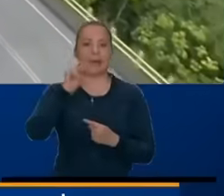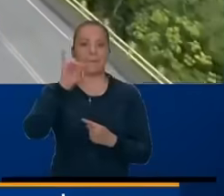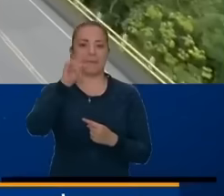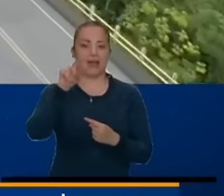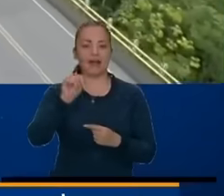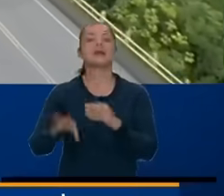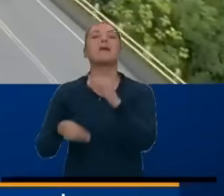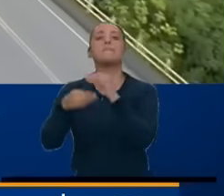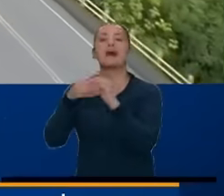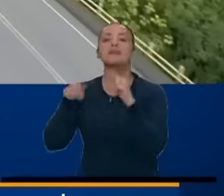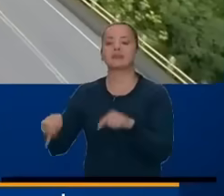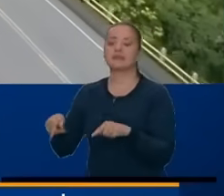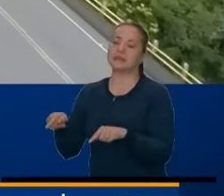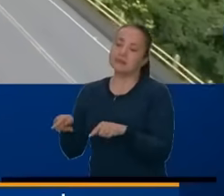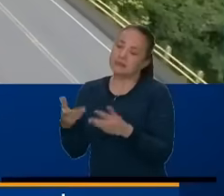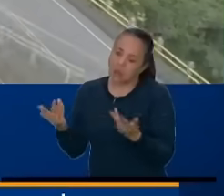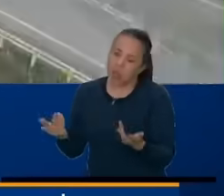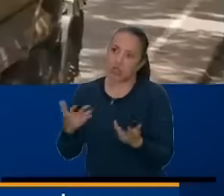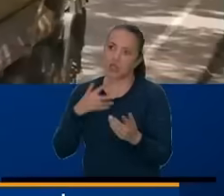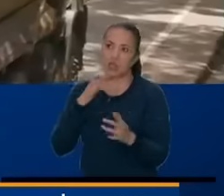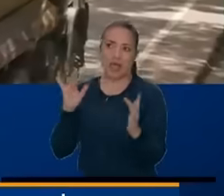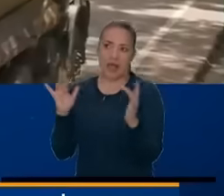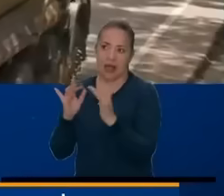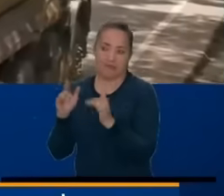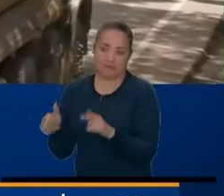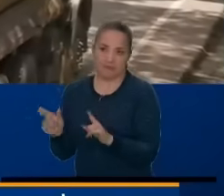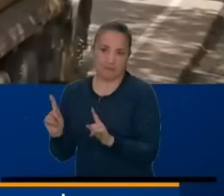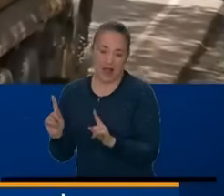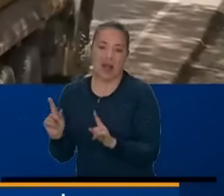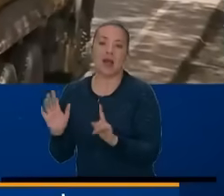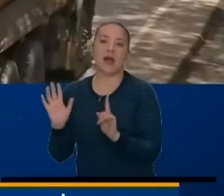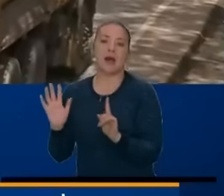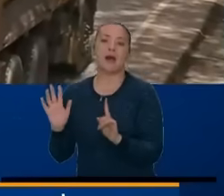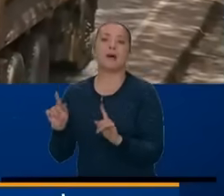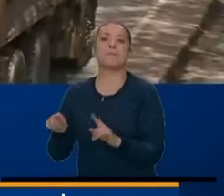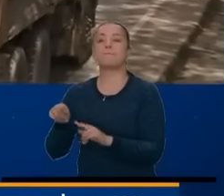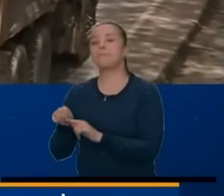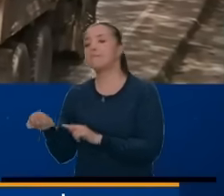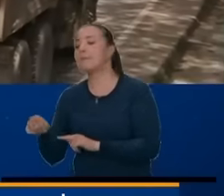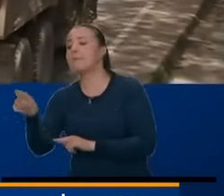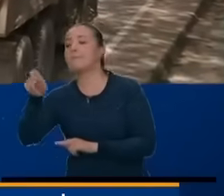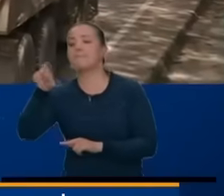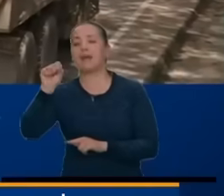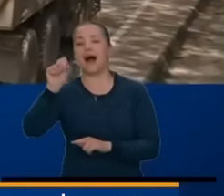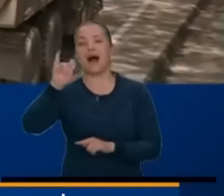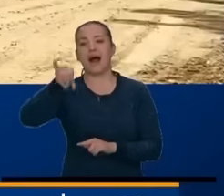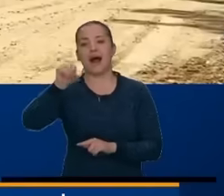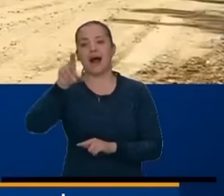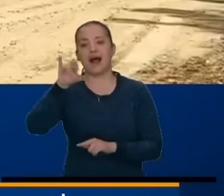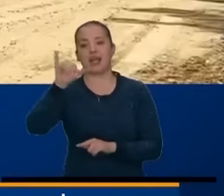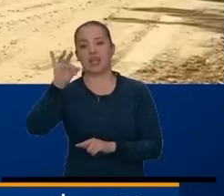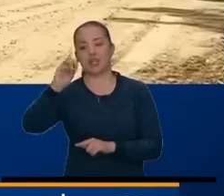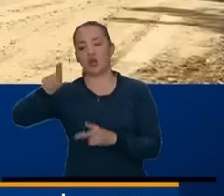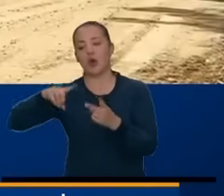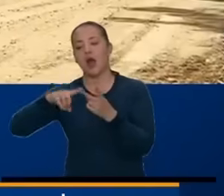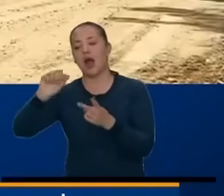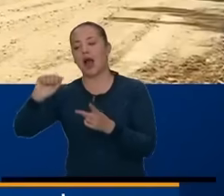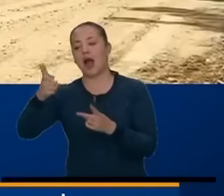que eso también es una redundancia, aunque no pega directamente con Pajarito y Agua Azul, la vía